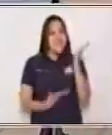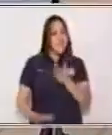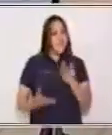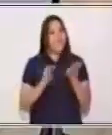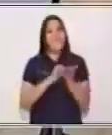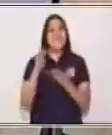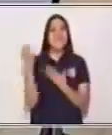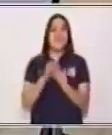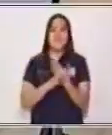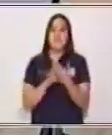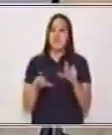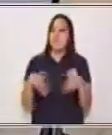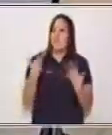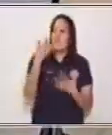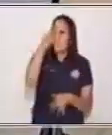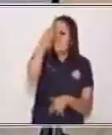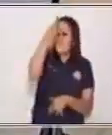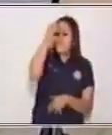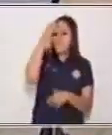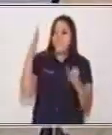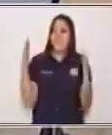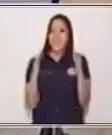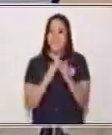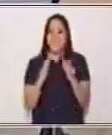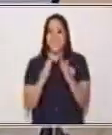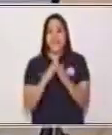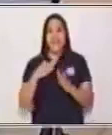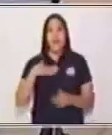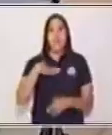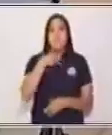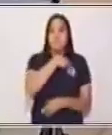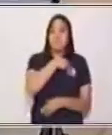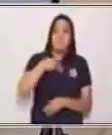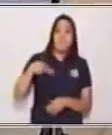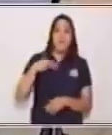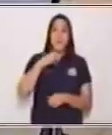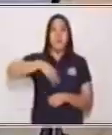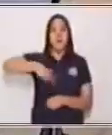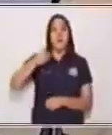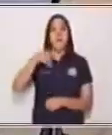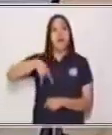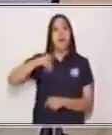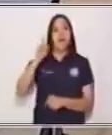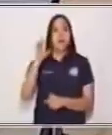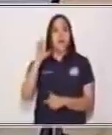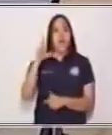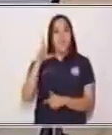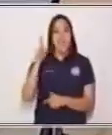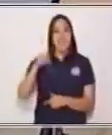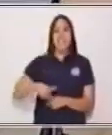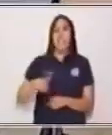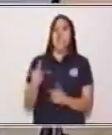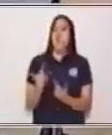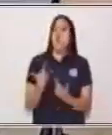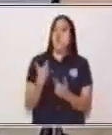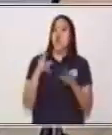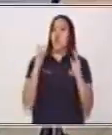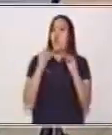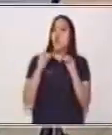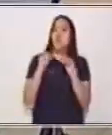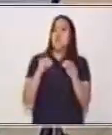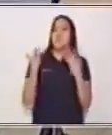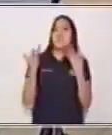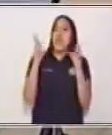Bienvenidos a este espacio educativo Aprendo en Casa. Soy Manuel Martínez y en esta oportunidad desarrollaré